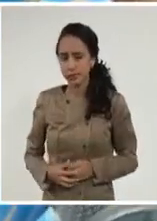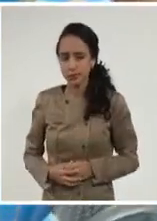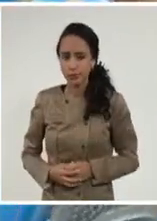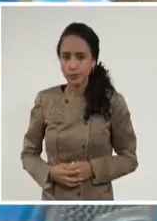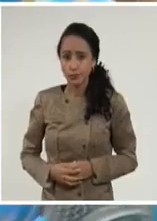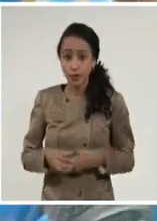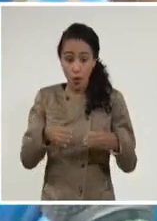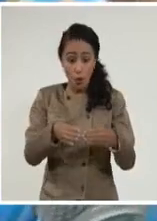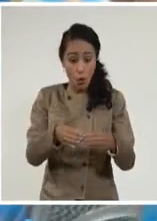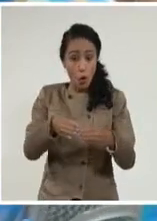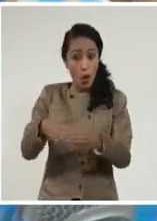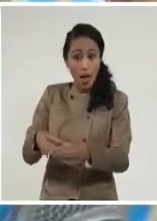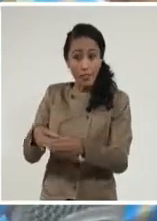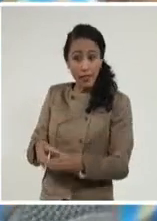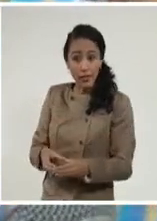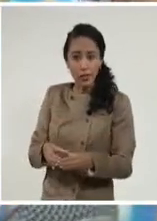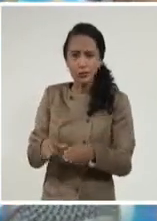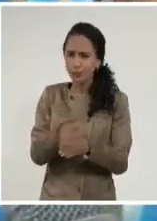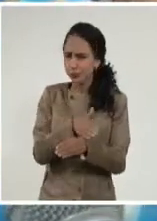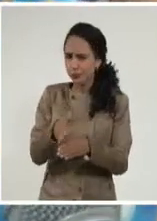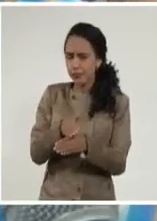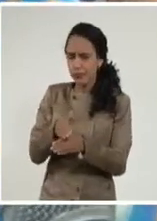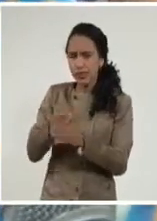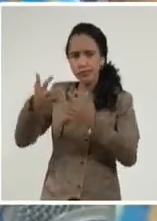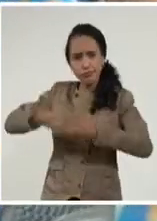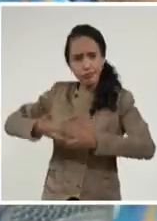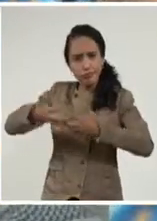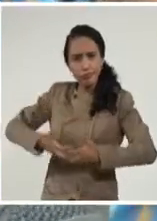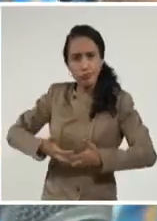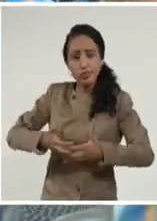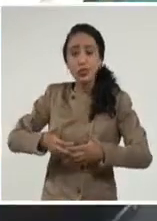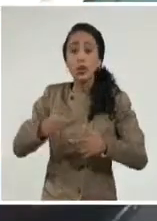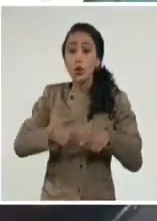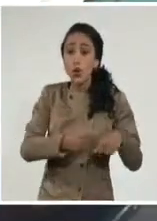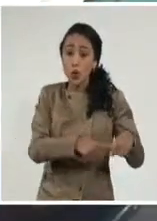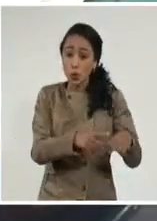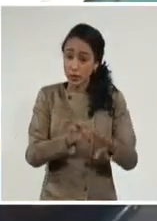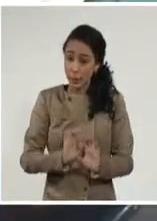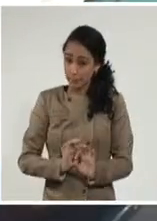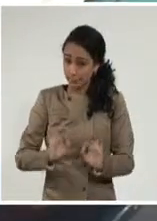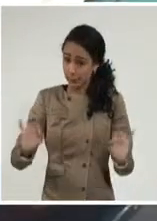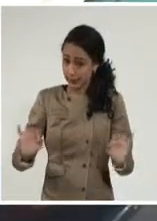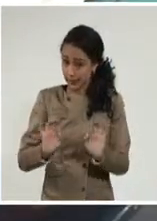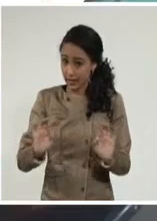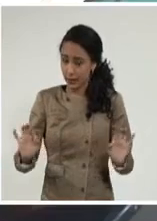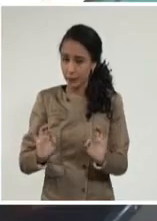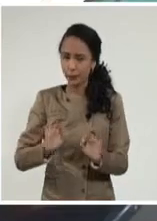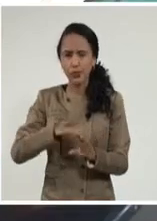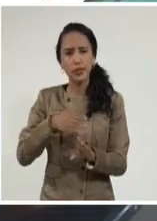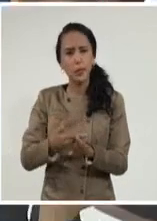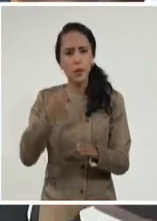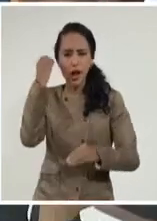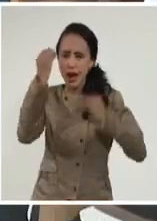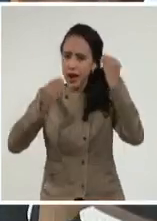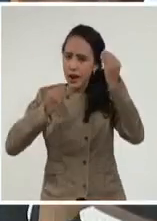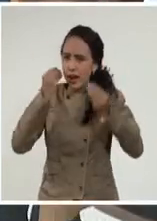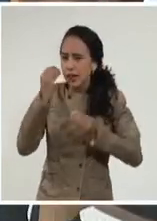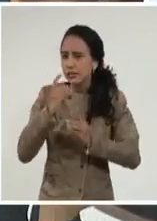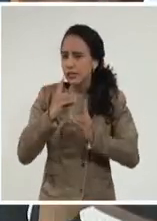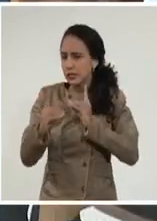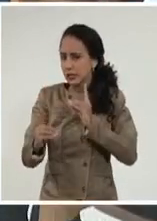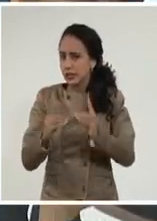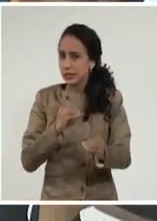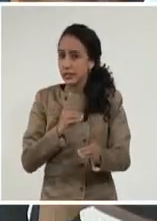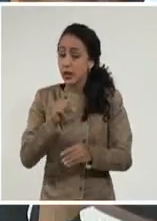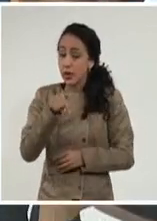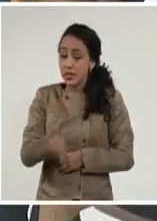para la grande industria, el níquel, la siderurgia y el cemento, son ladrillos con características especiales. Después de estos análisis, se dialogó muy cerca de allí